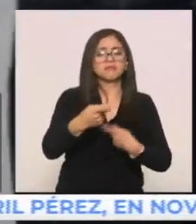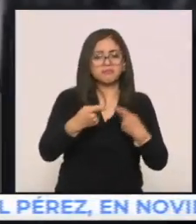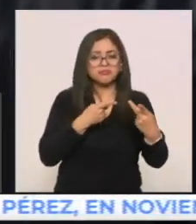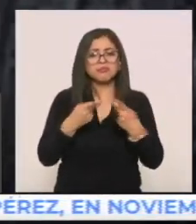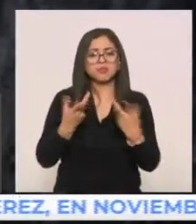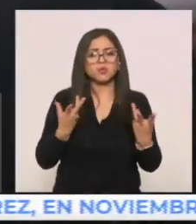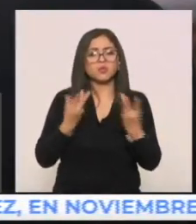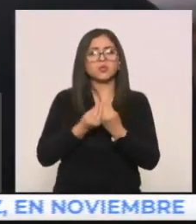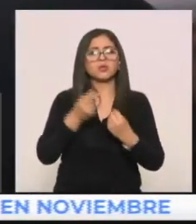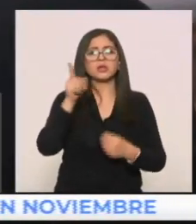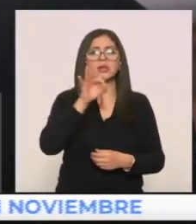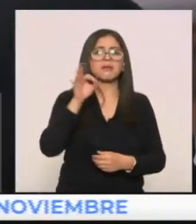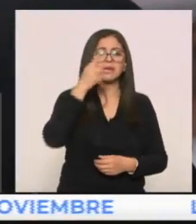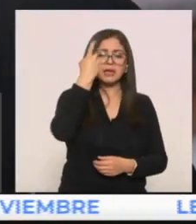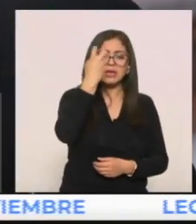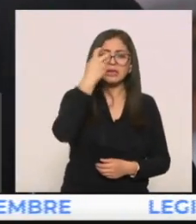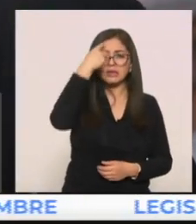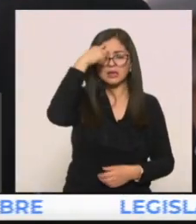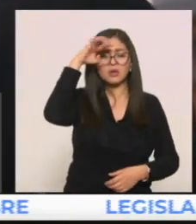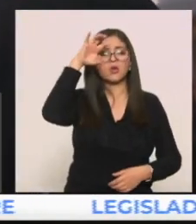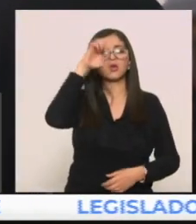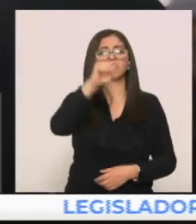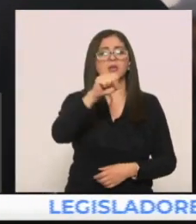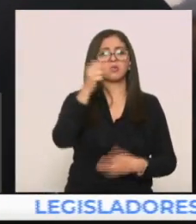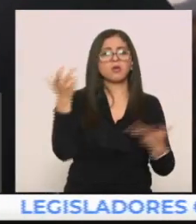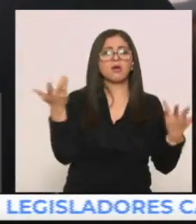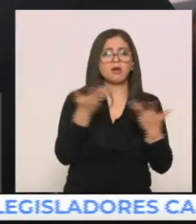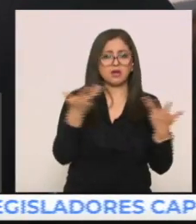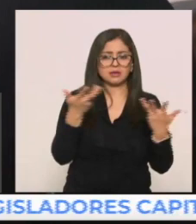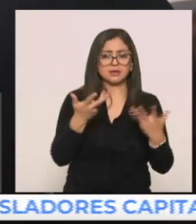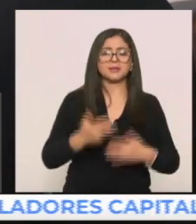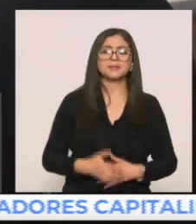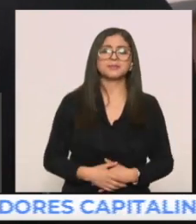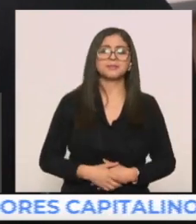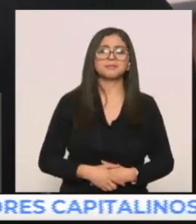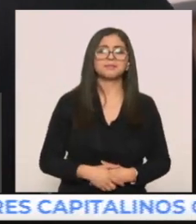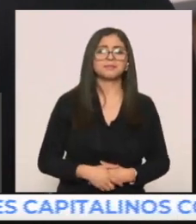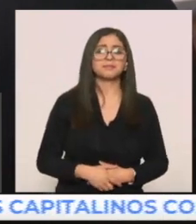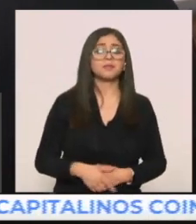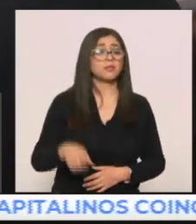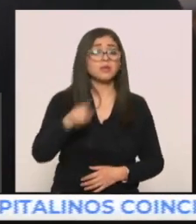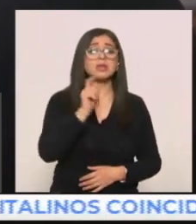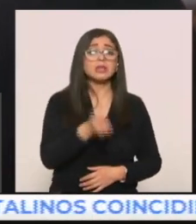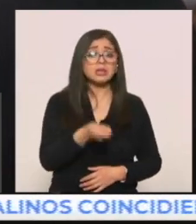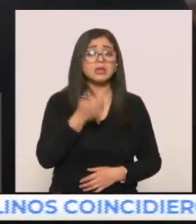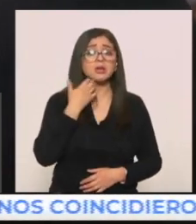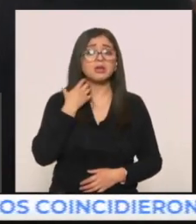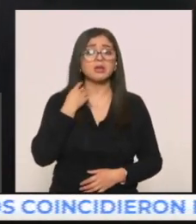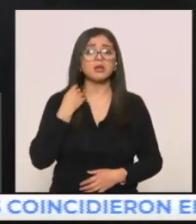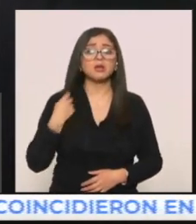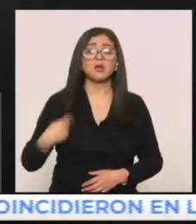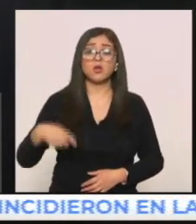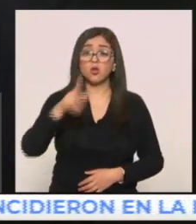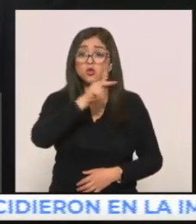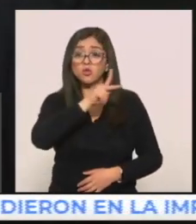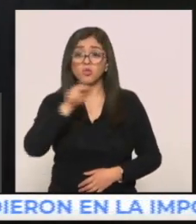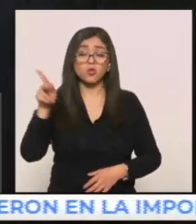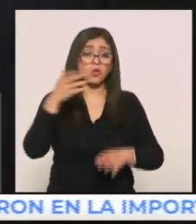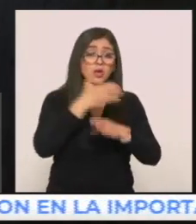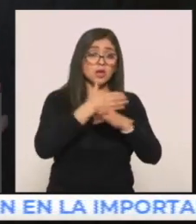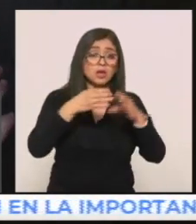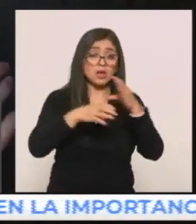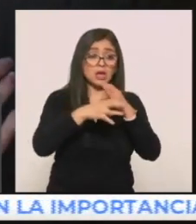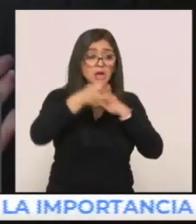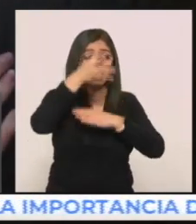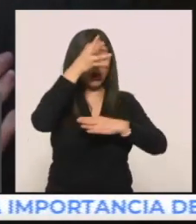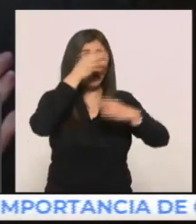lógicas. Y el tema es, todo lo aprendiste. Y no es tan complejo, pero lo